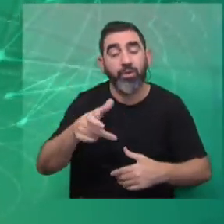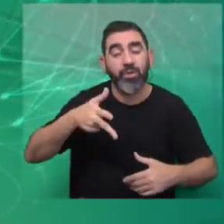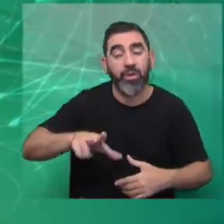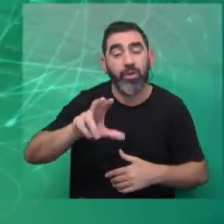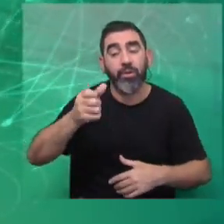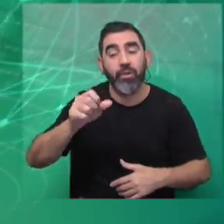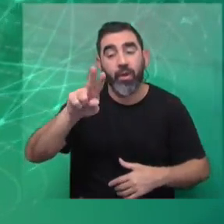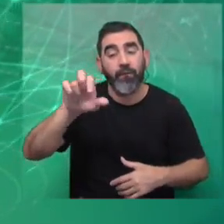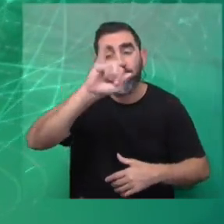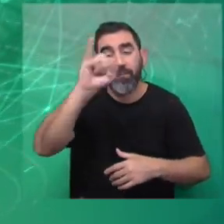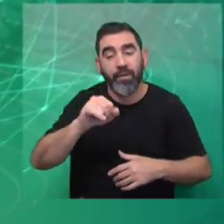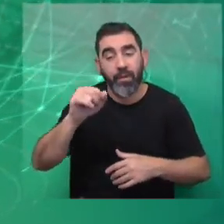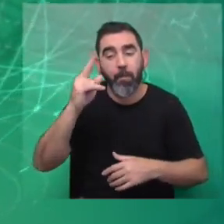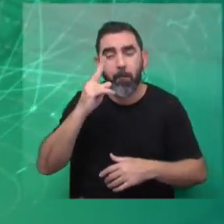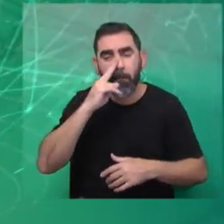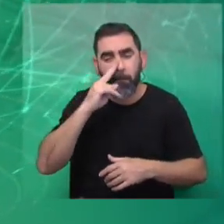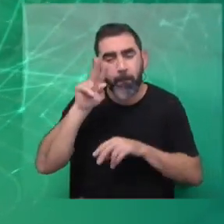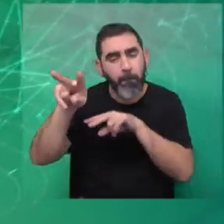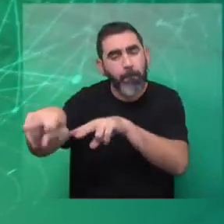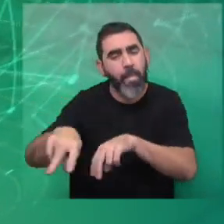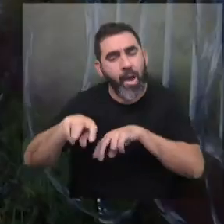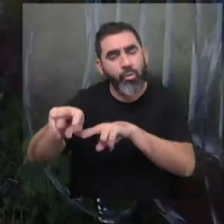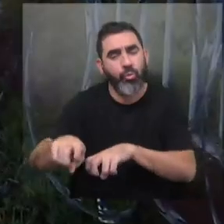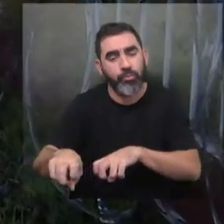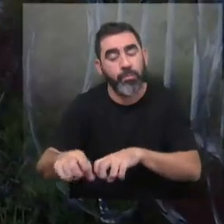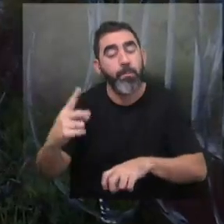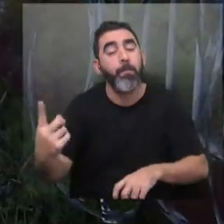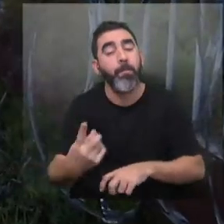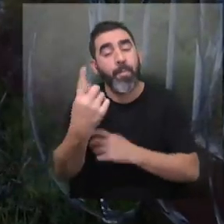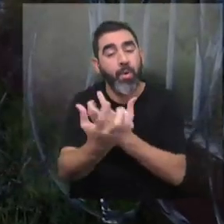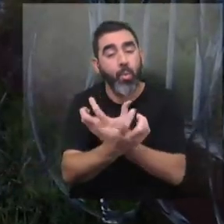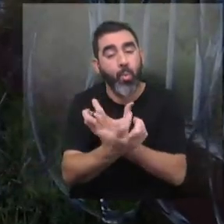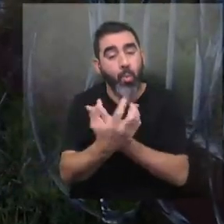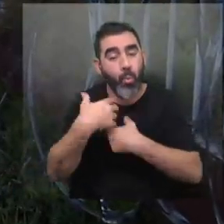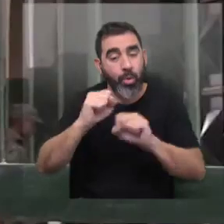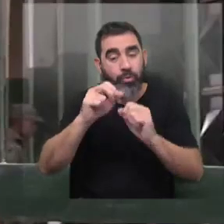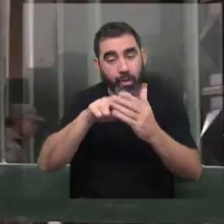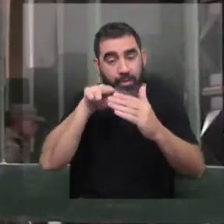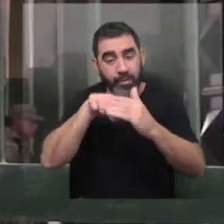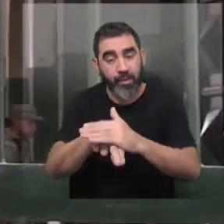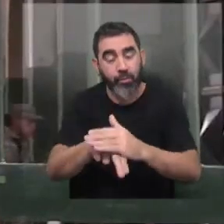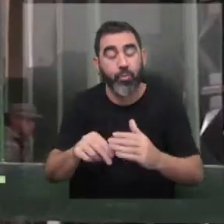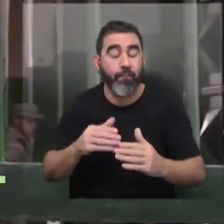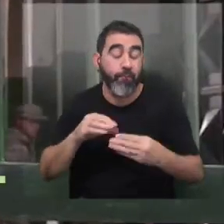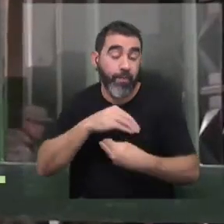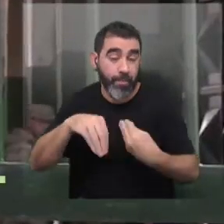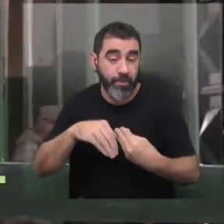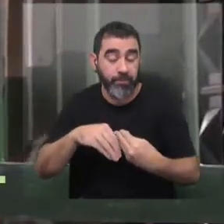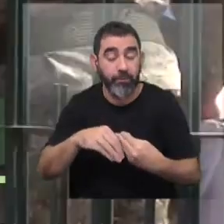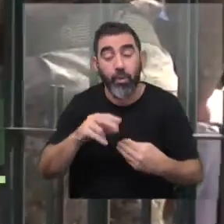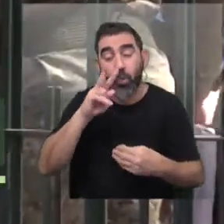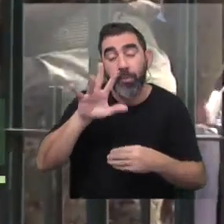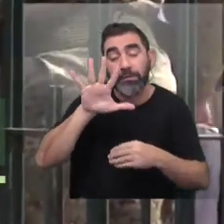Sosa en una chacra de Pando usada por la fuerza aérea uruguaya fueron los primeros restos encontrados y enterrados por sus seres queridos A fines de